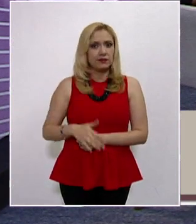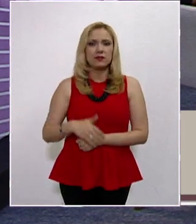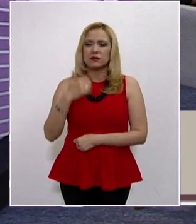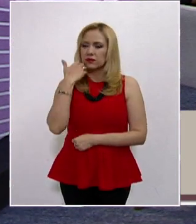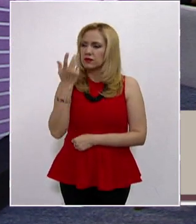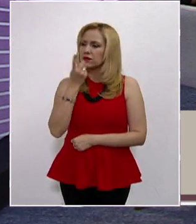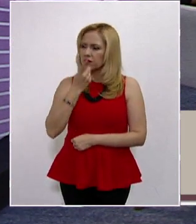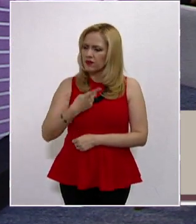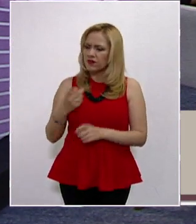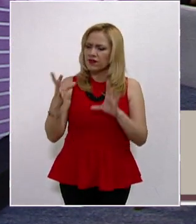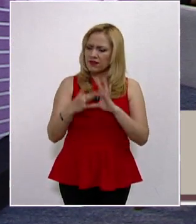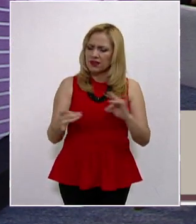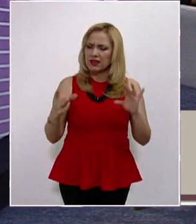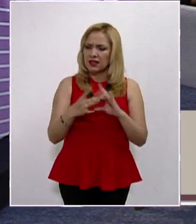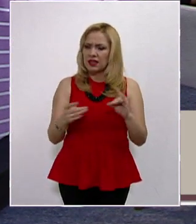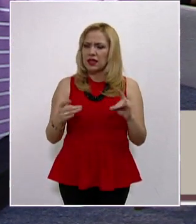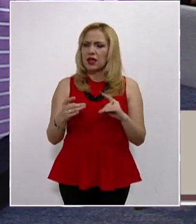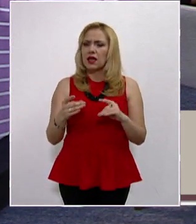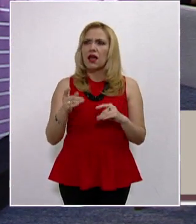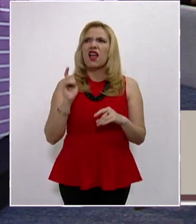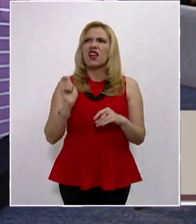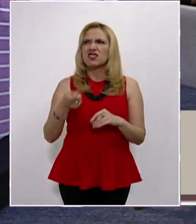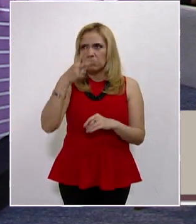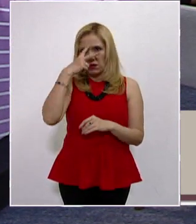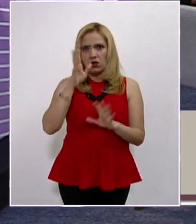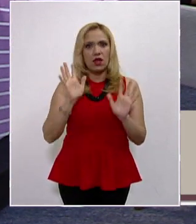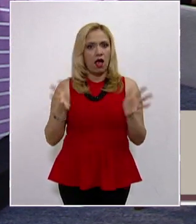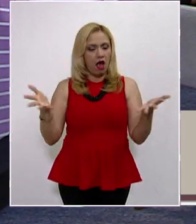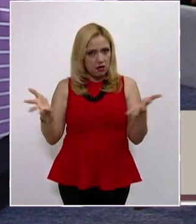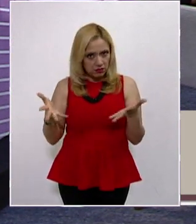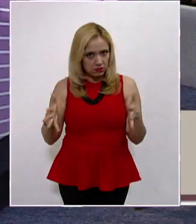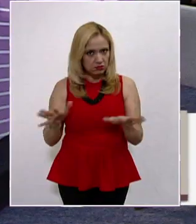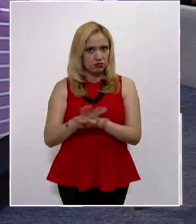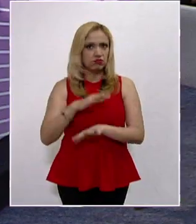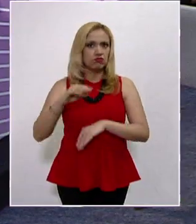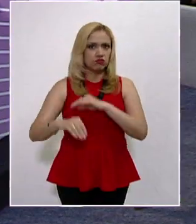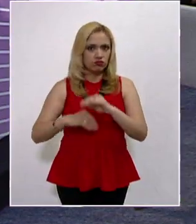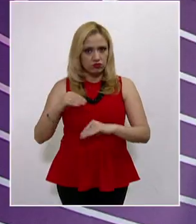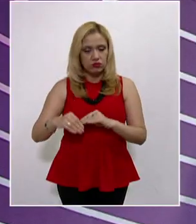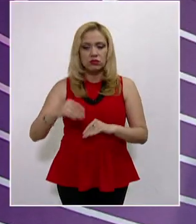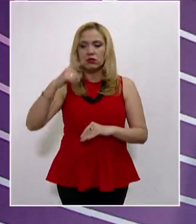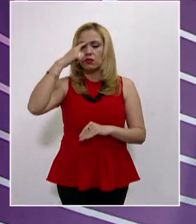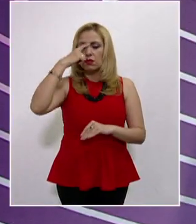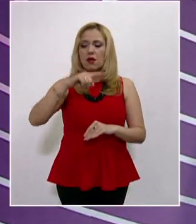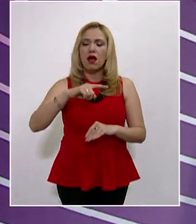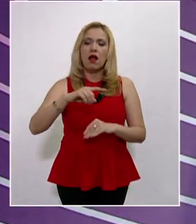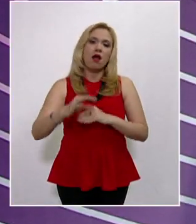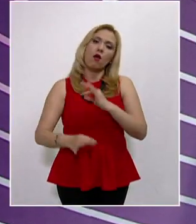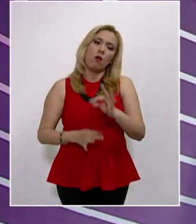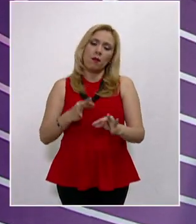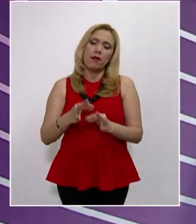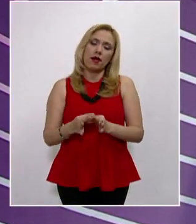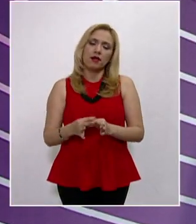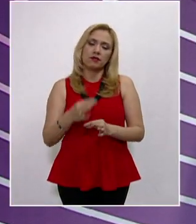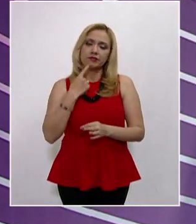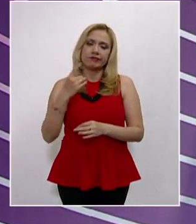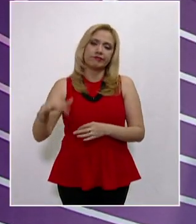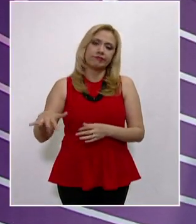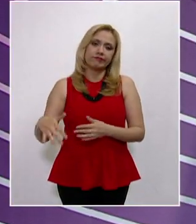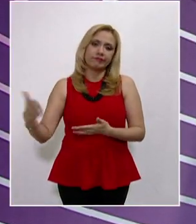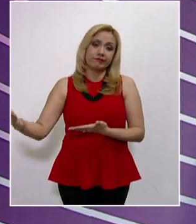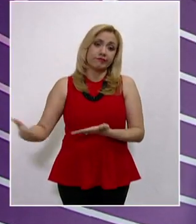nos platicaras qué sí ha hecho el Estado mexicano, el tipo de reformas que ha implementado para tratar de dar cumplimiento a